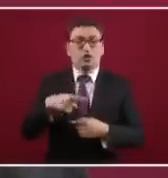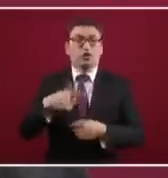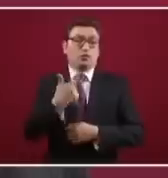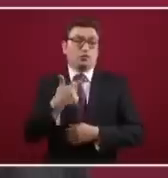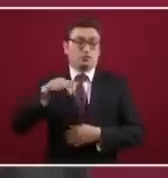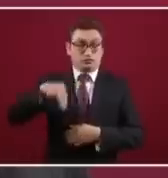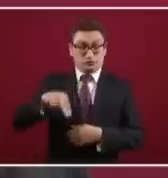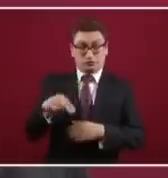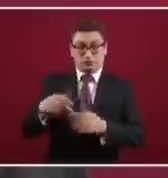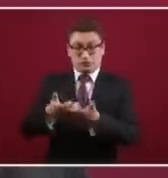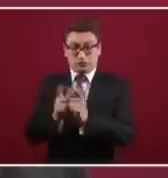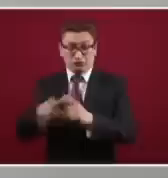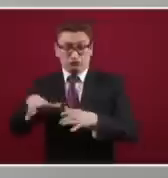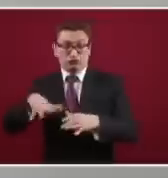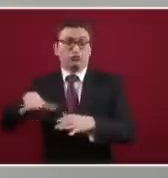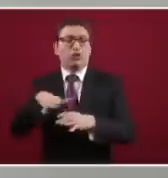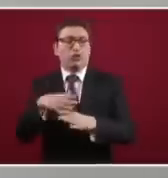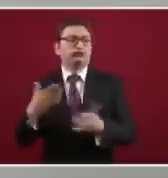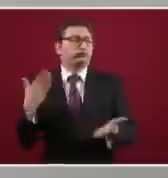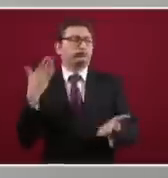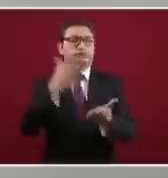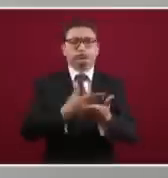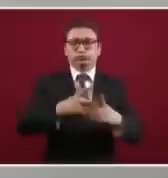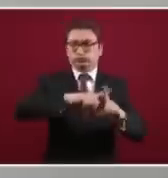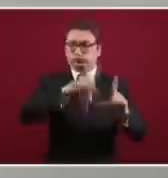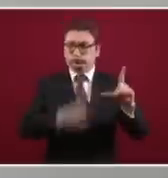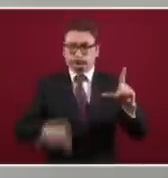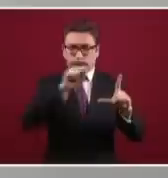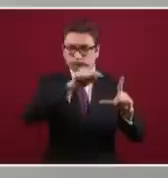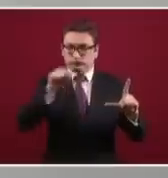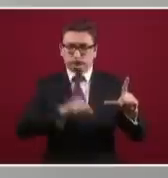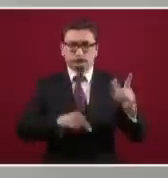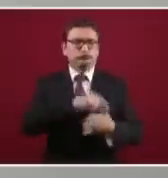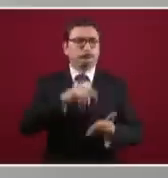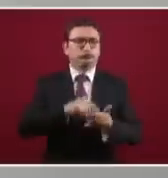Guardia Nacional en el territorio,